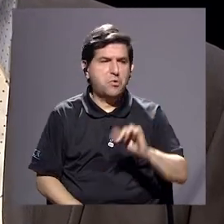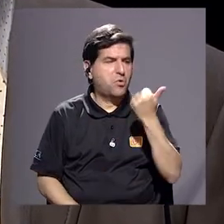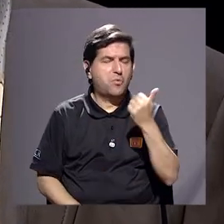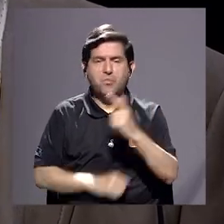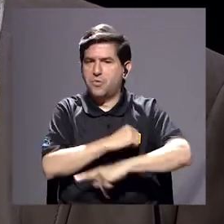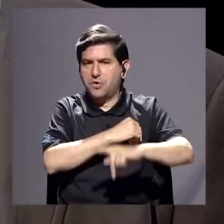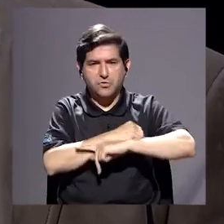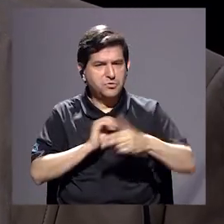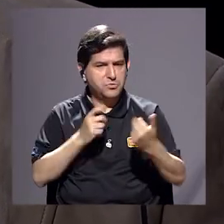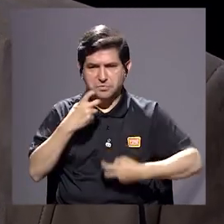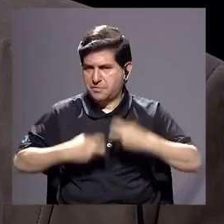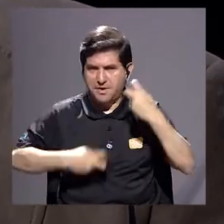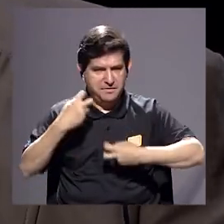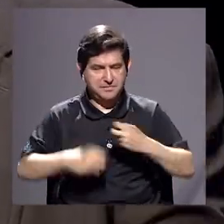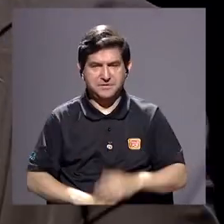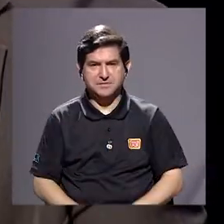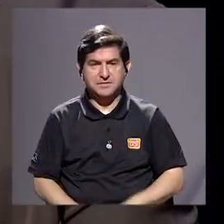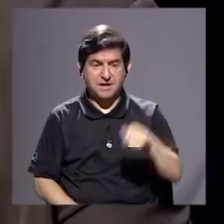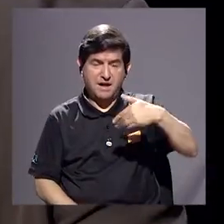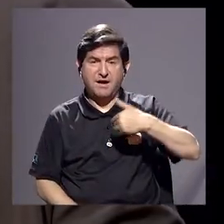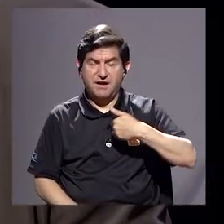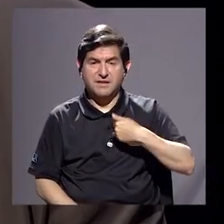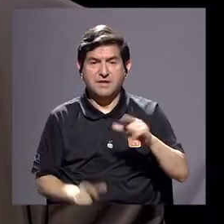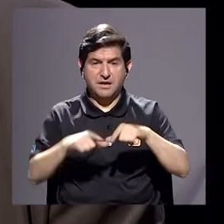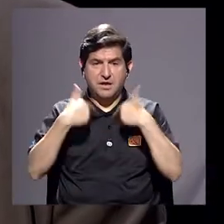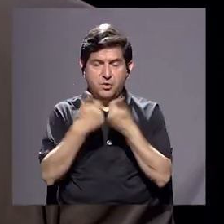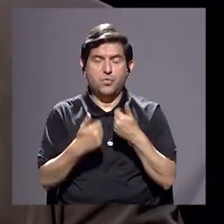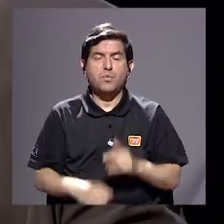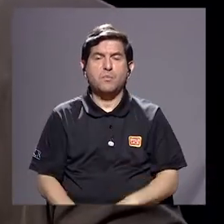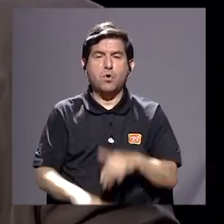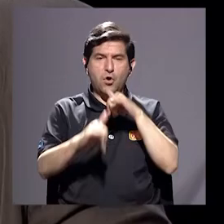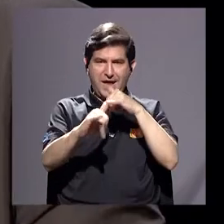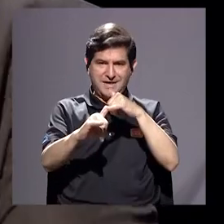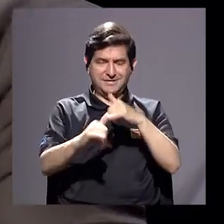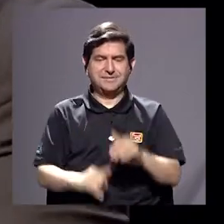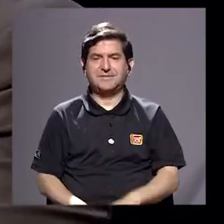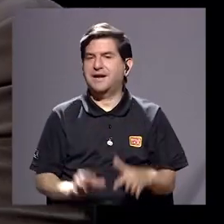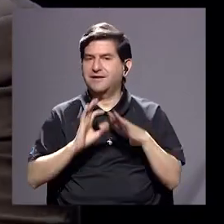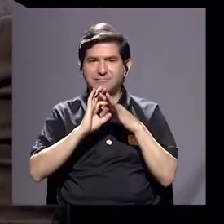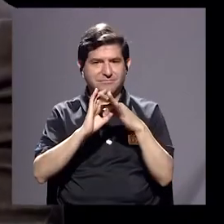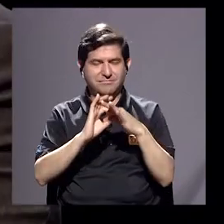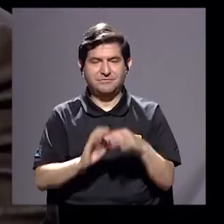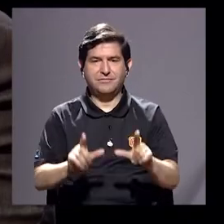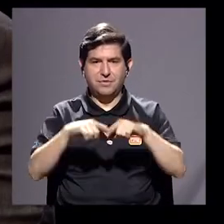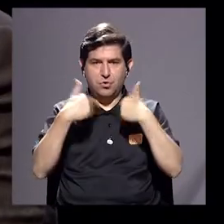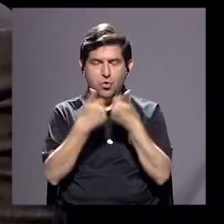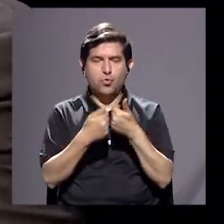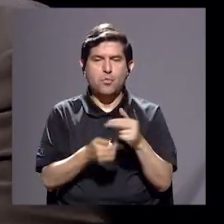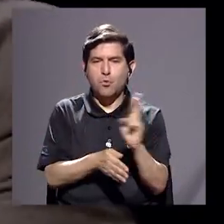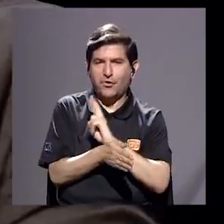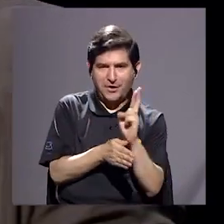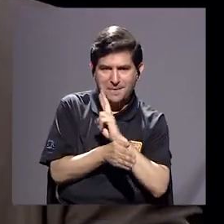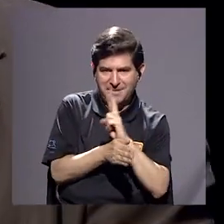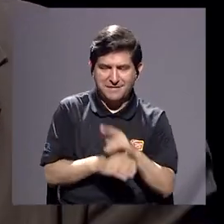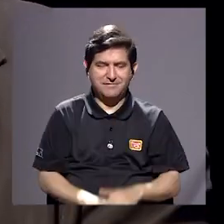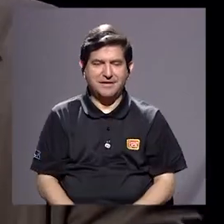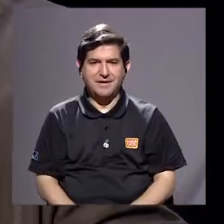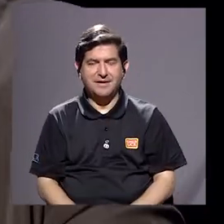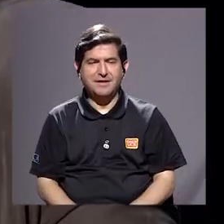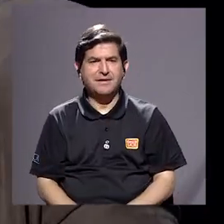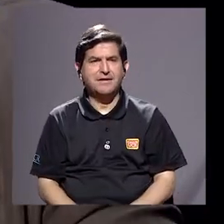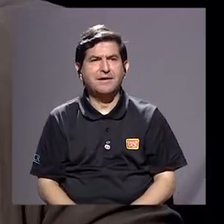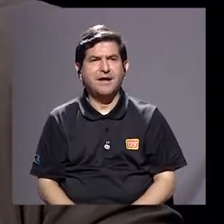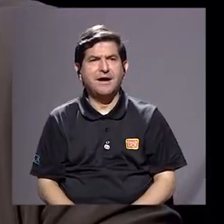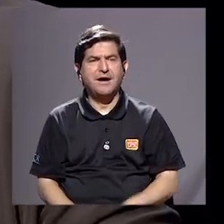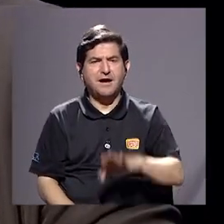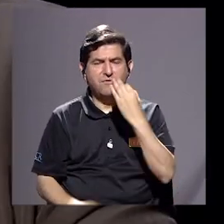países vuelve a repetir por aquí tenemos por ejemplo grupo extra que no tienen ninguna relación con el grupo de repretel vemos los medios de la